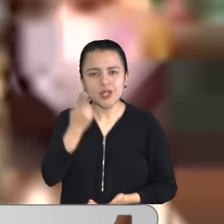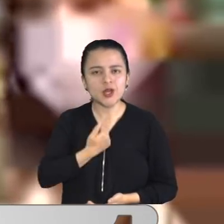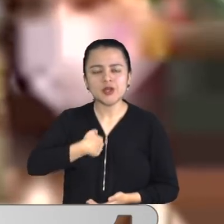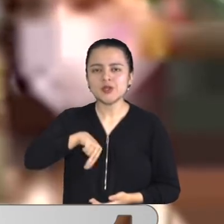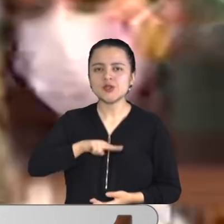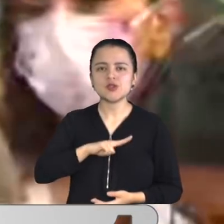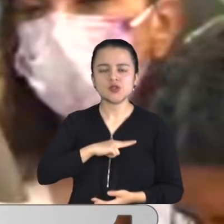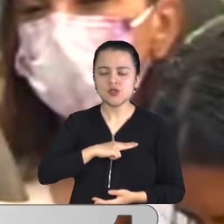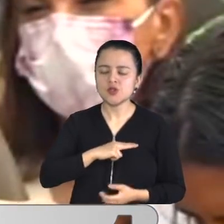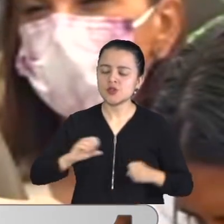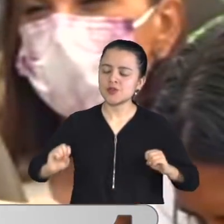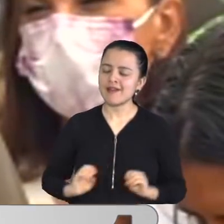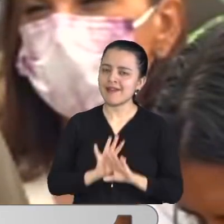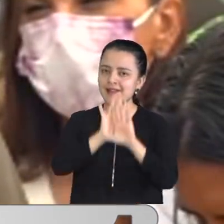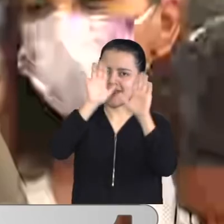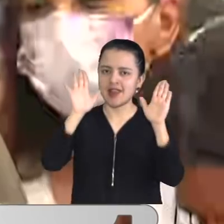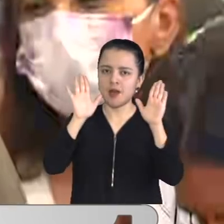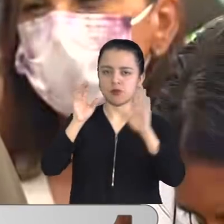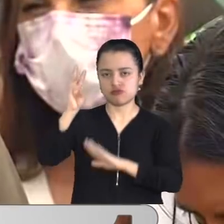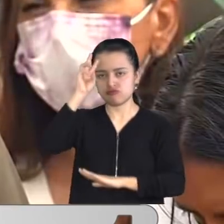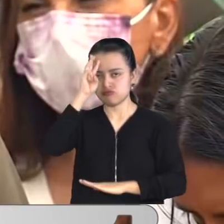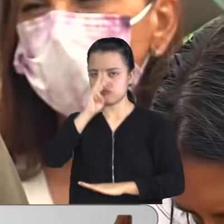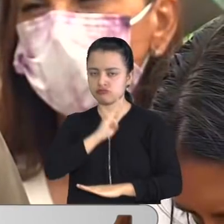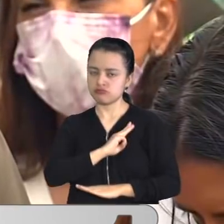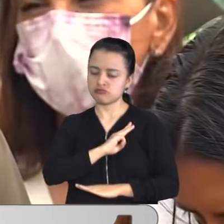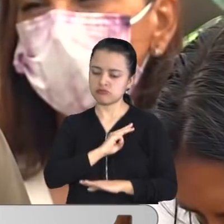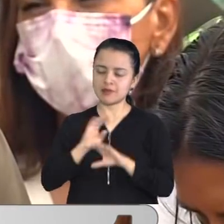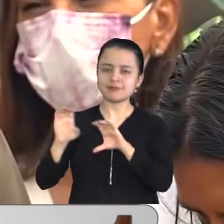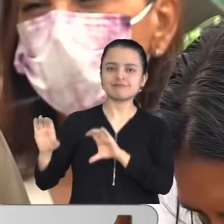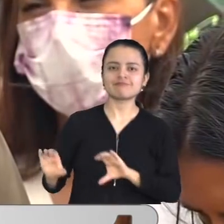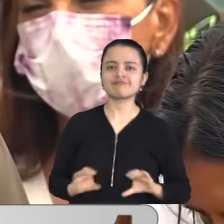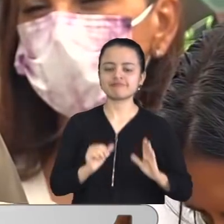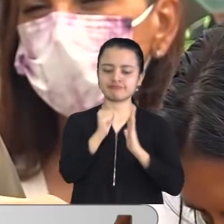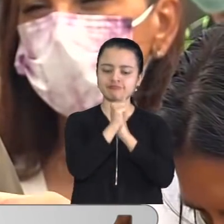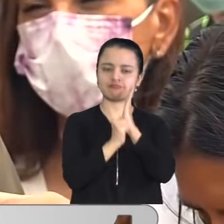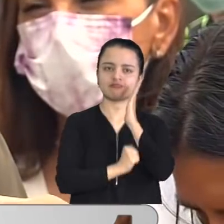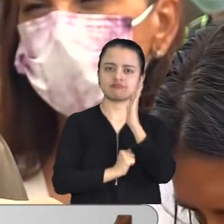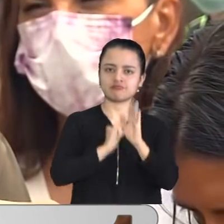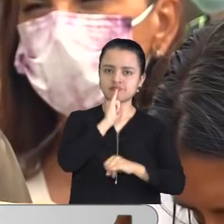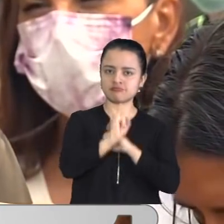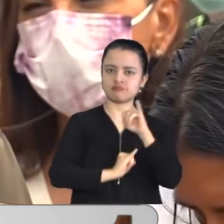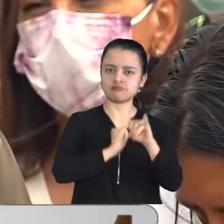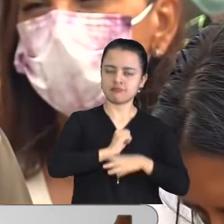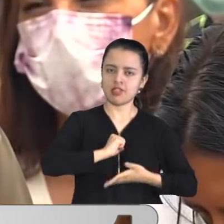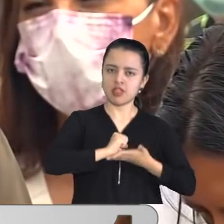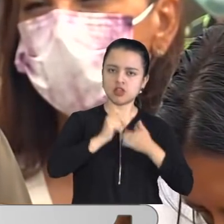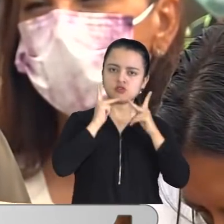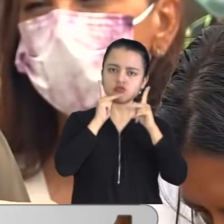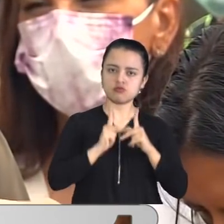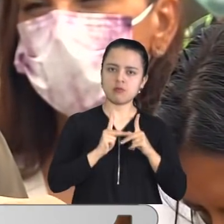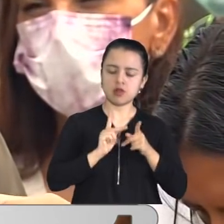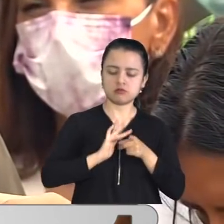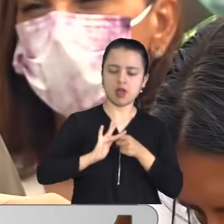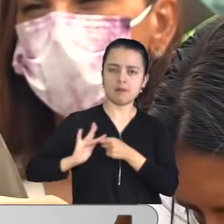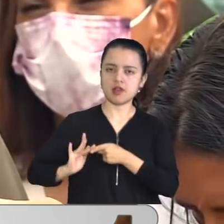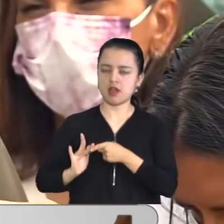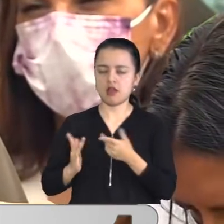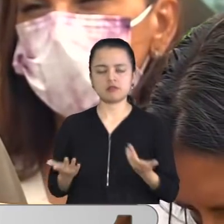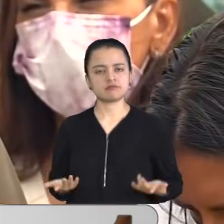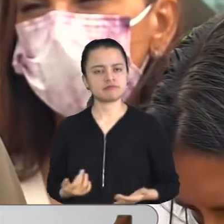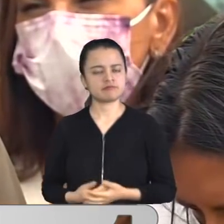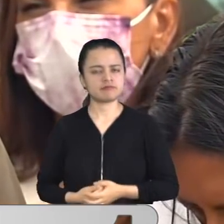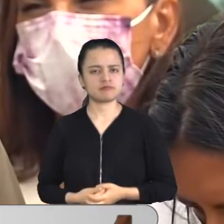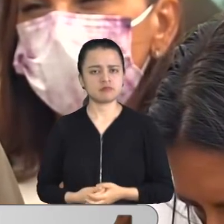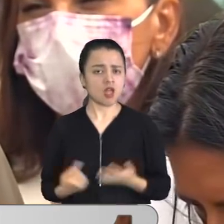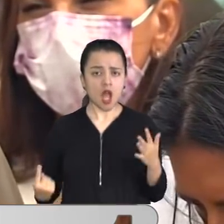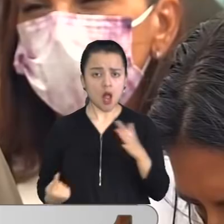toda claridad y transparencia, las fuerzas militares, ellos operan conforme a los protocolos que de tiempo atrás se aplican en nuestro país. Esto